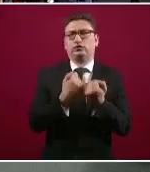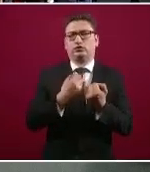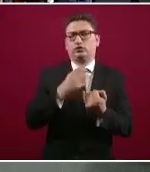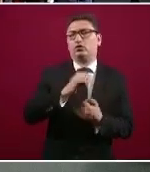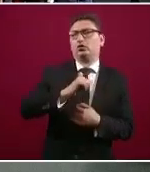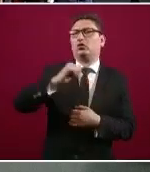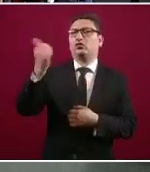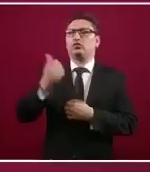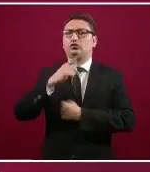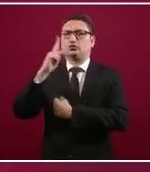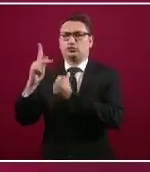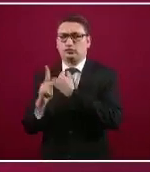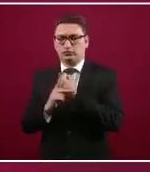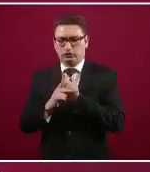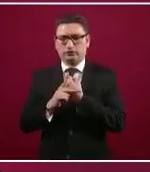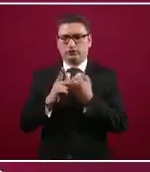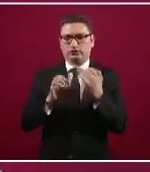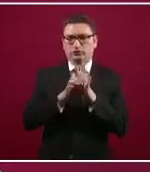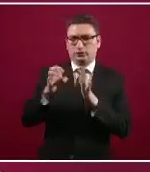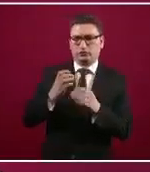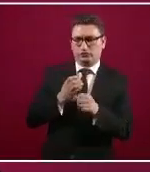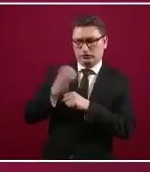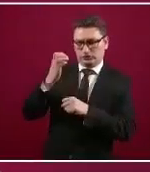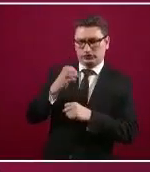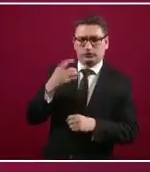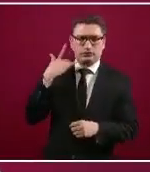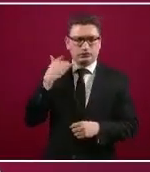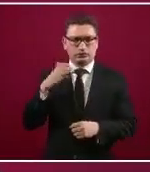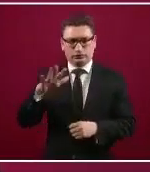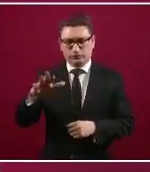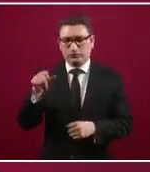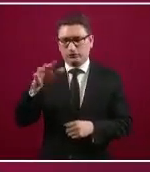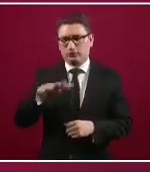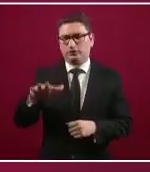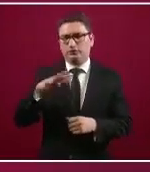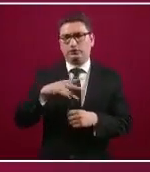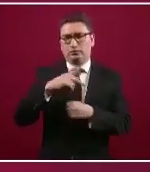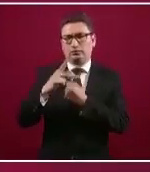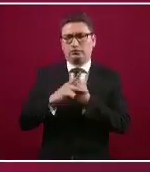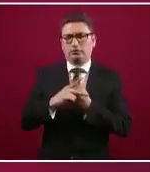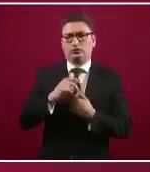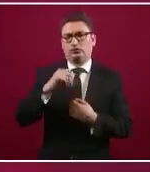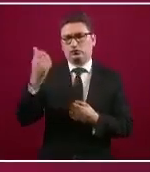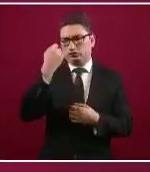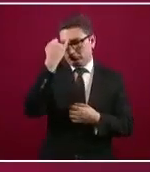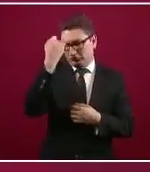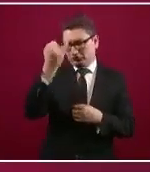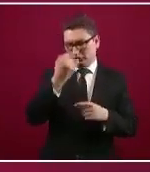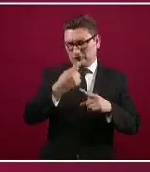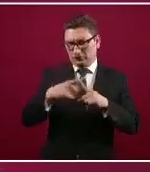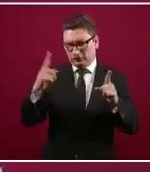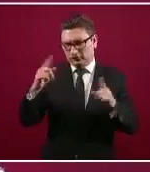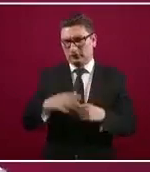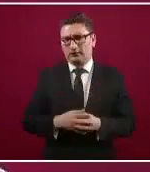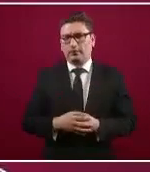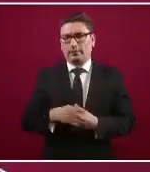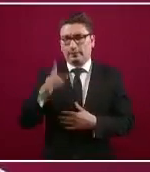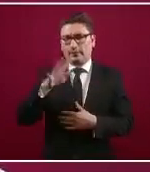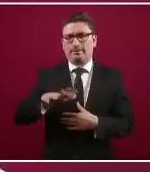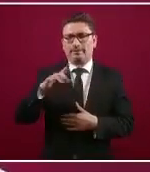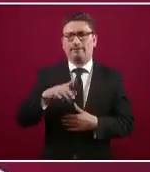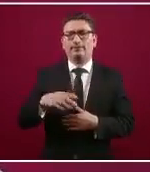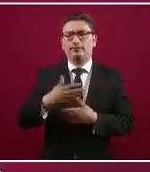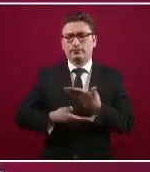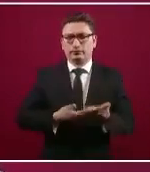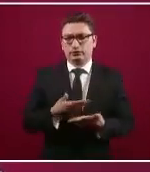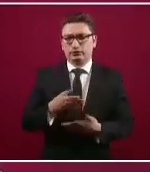países y el estado de California, que es un país, pues digamos de una ideología más de derecha, los servicios de